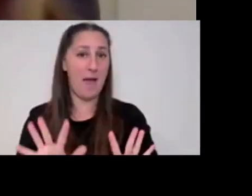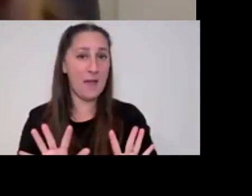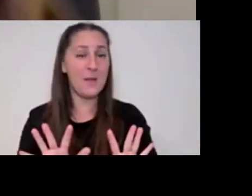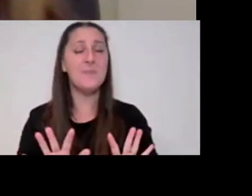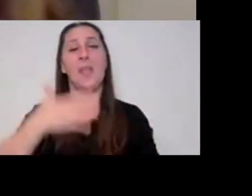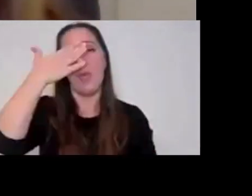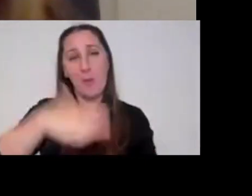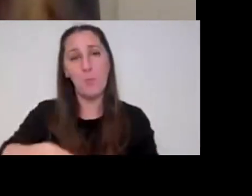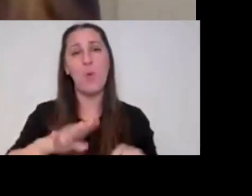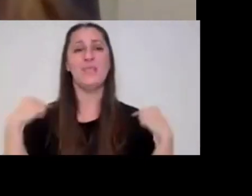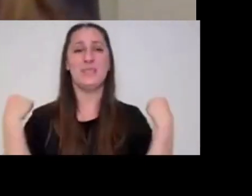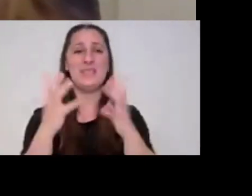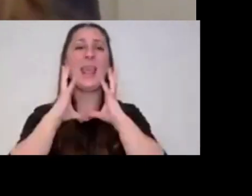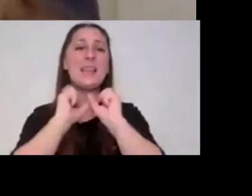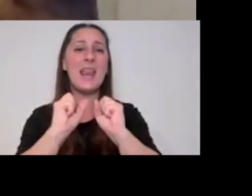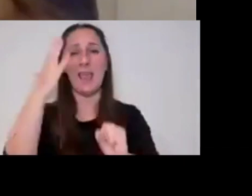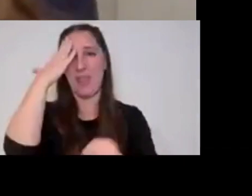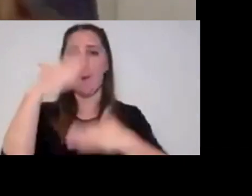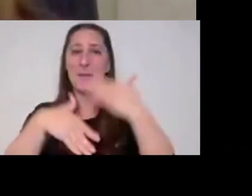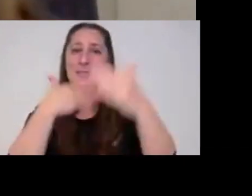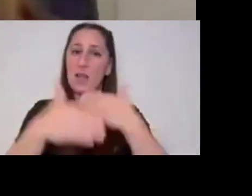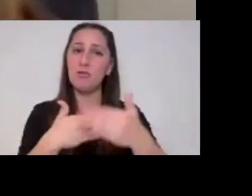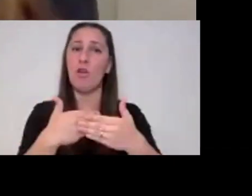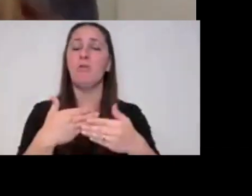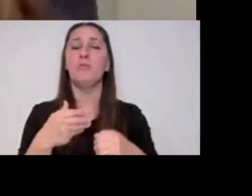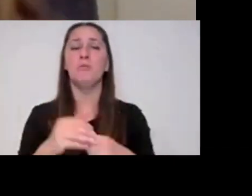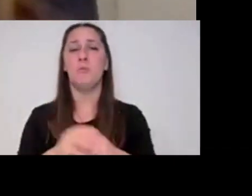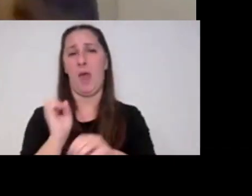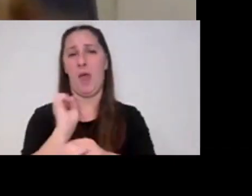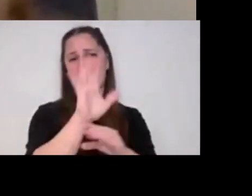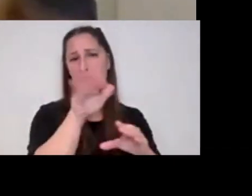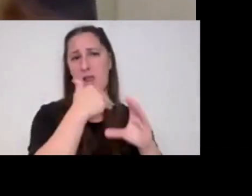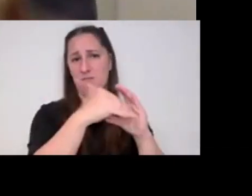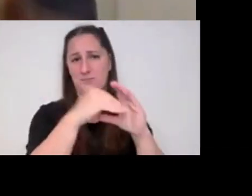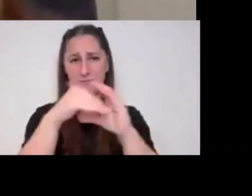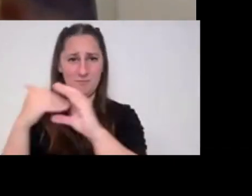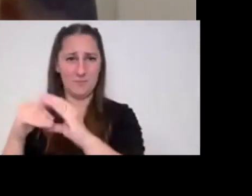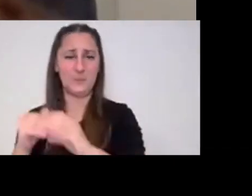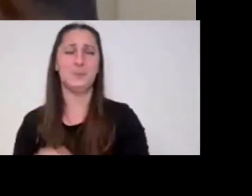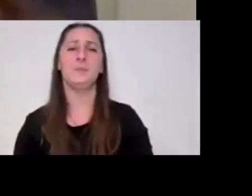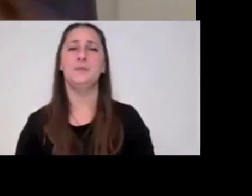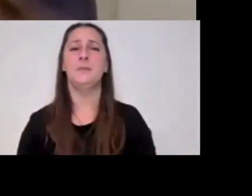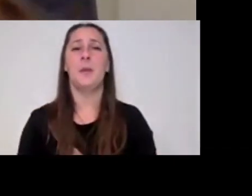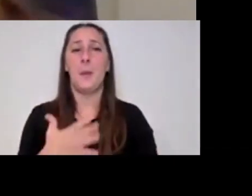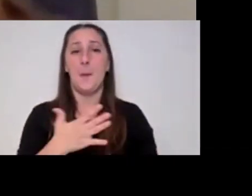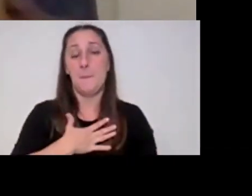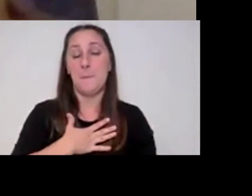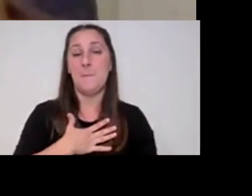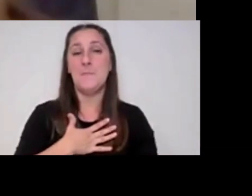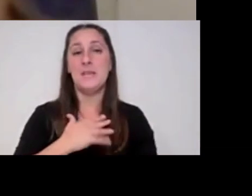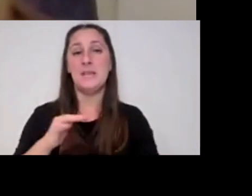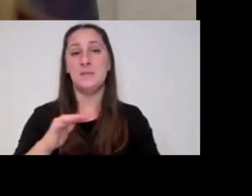de la Secretaría de Capacitación se los van a enviar, como siempre. En mi caso, ya les